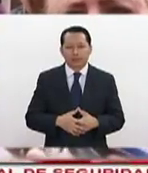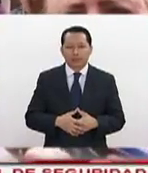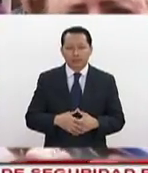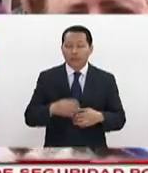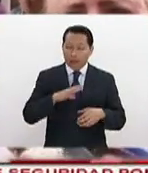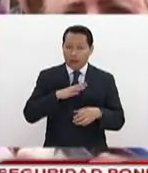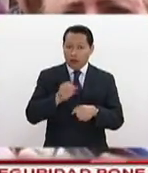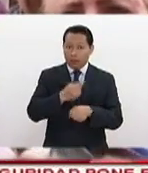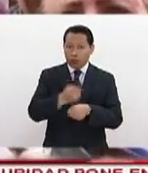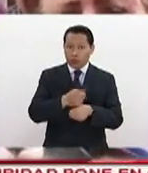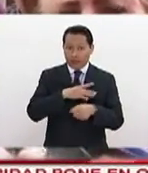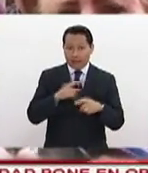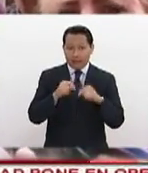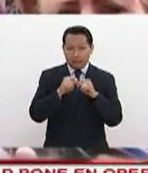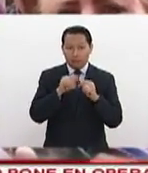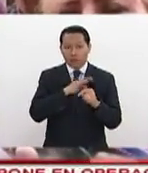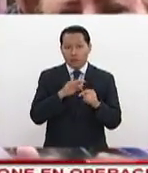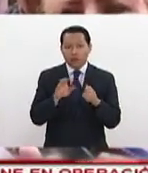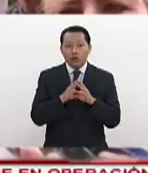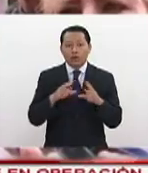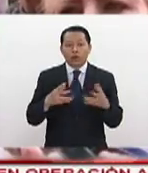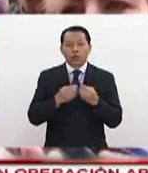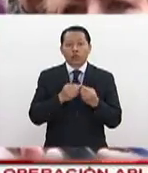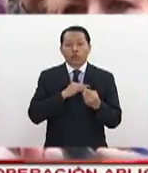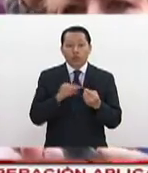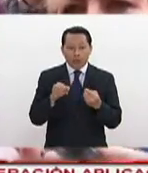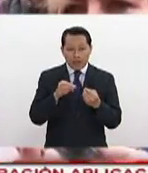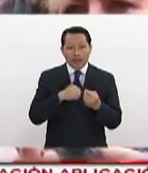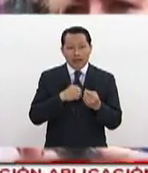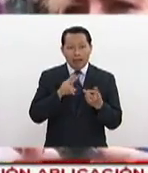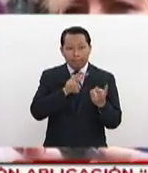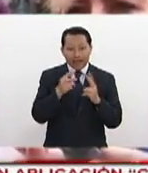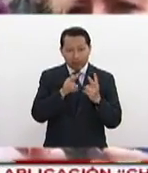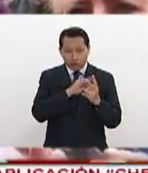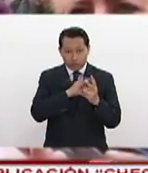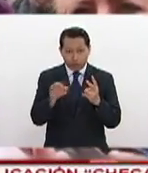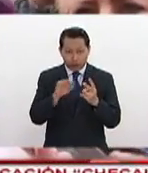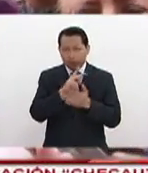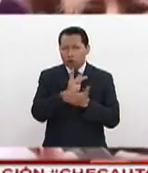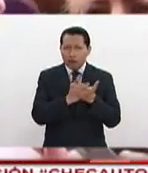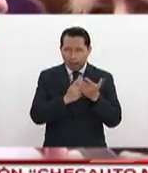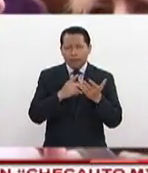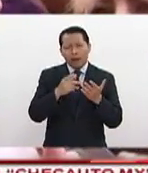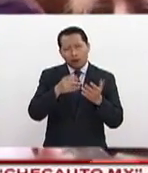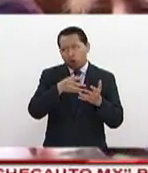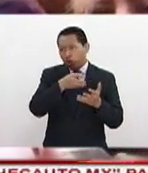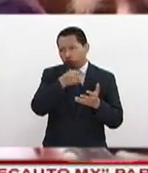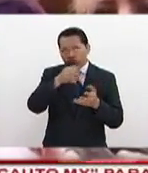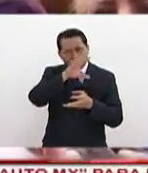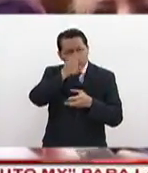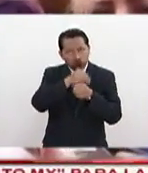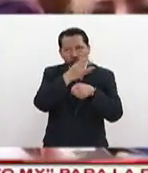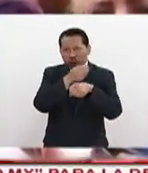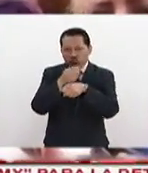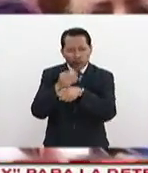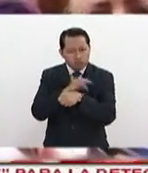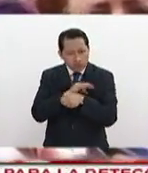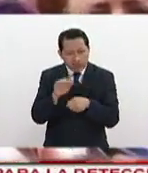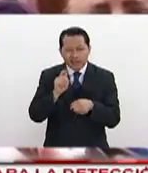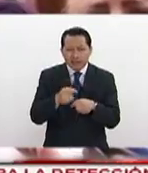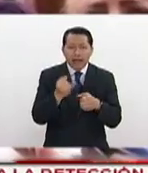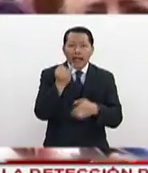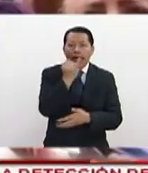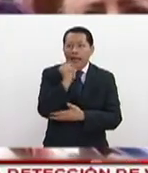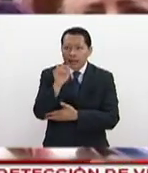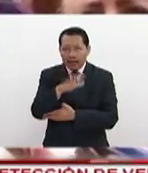gran oportunidad Tlatelolco para que junto con los vecinos hagamos un programa de rescate integral, tanto los jardines